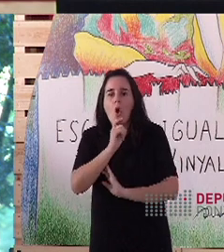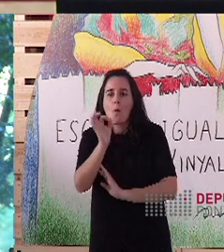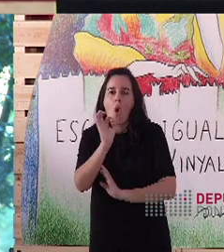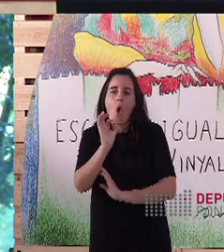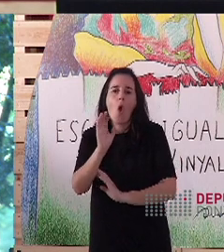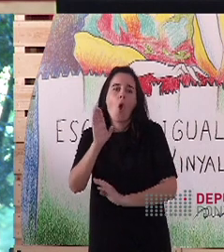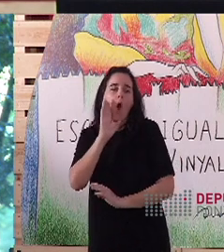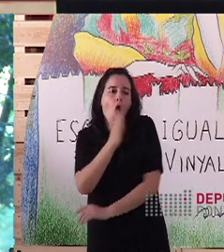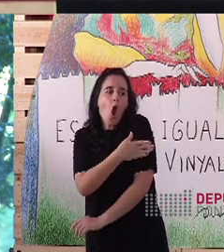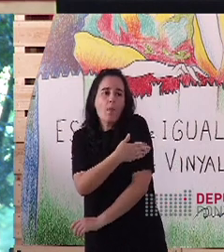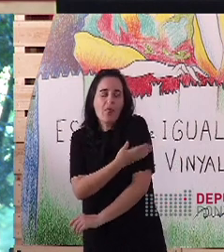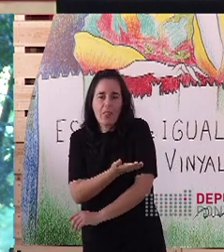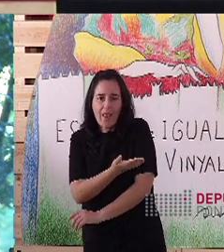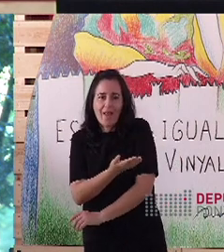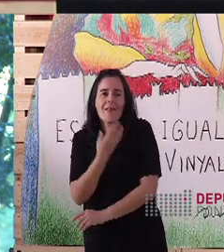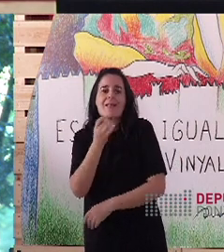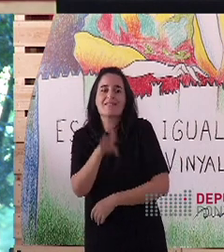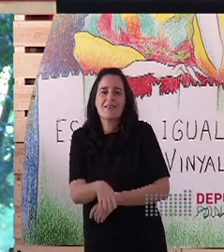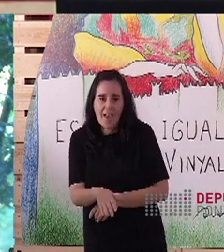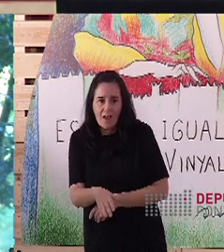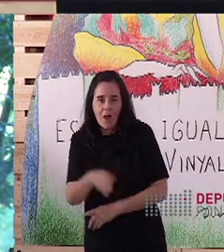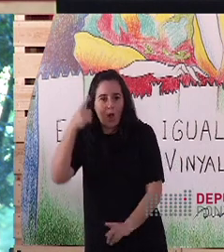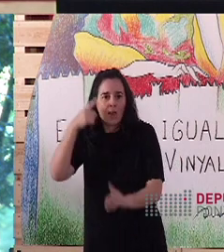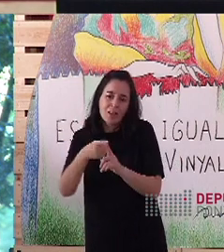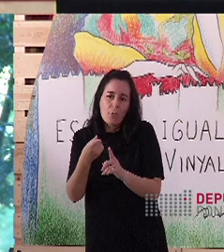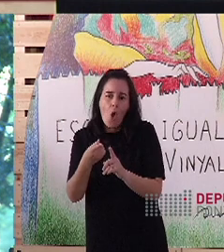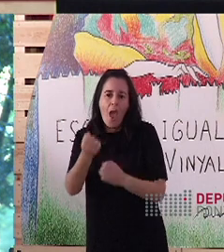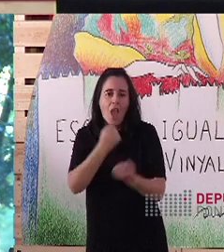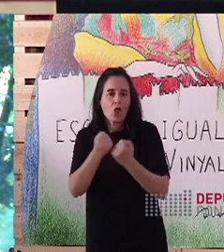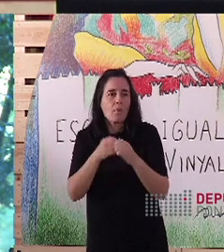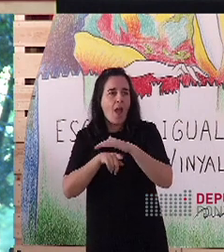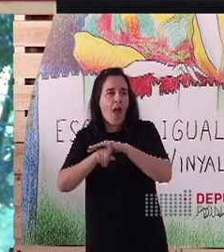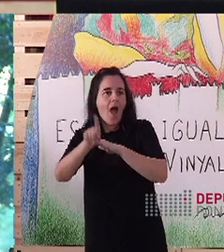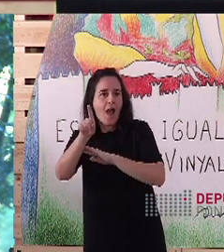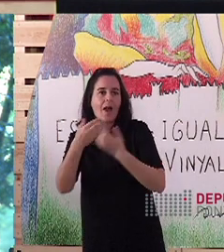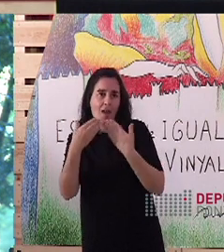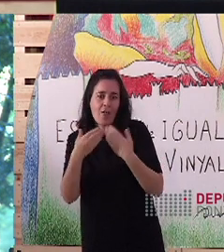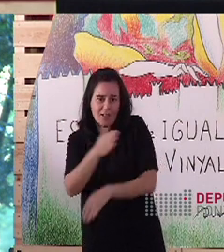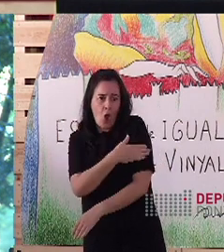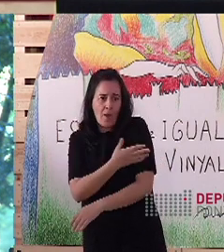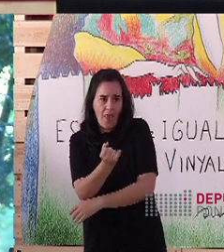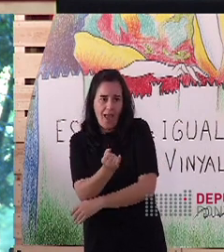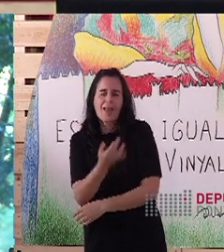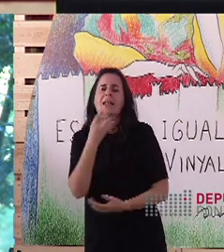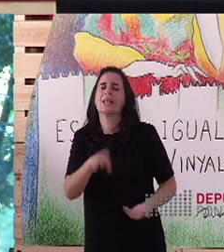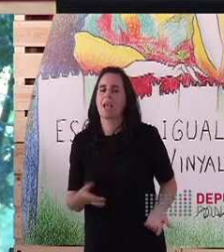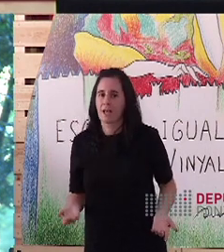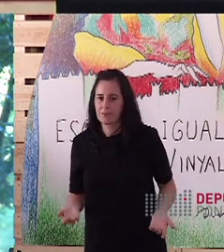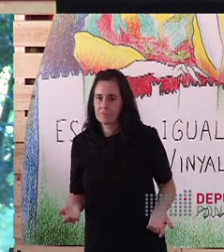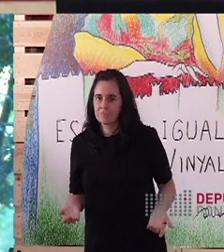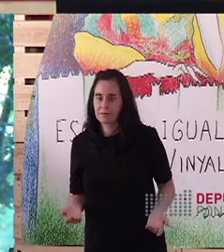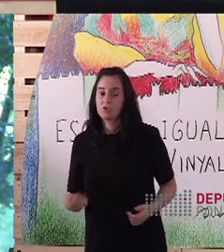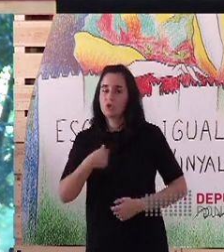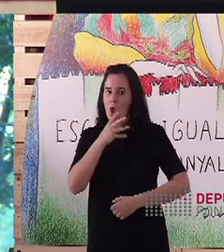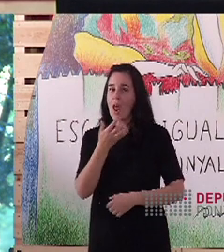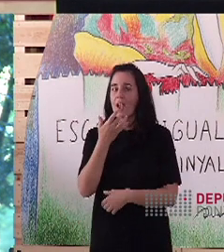complicidades para sostener y para que esta economía siga creciendo. Y os voy a poner algunos ejemplos de quiénes se